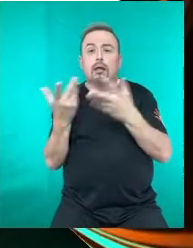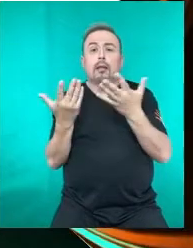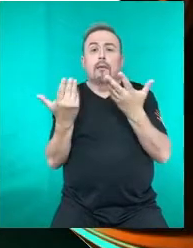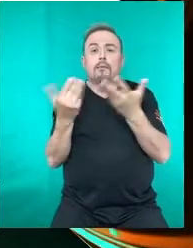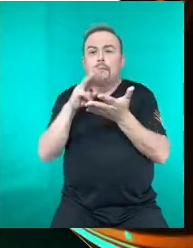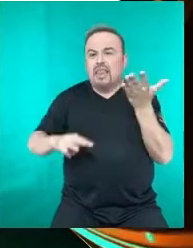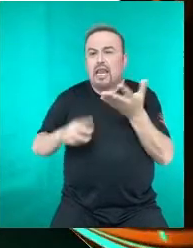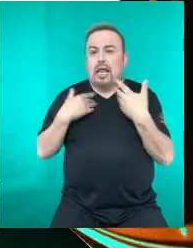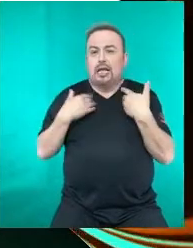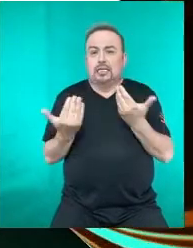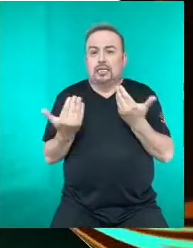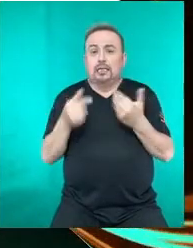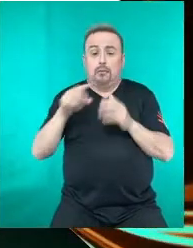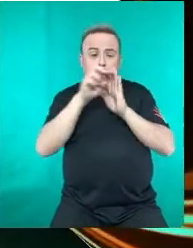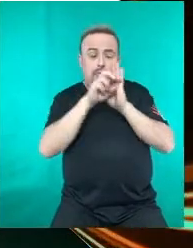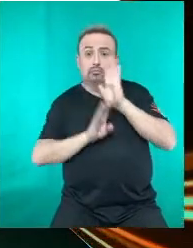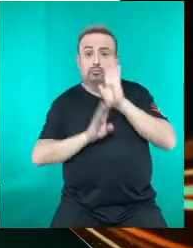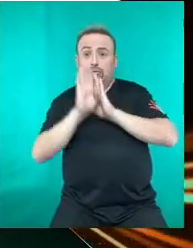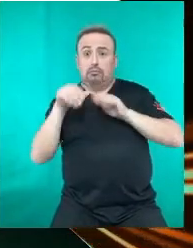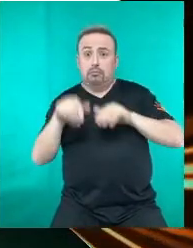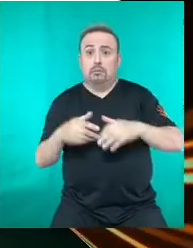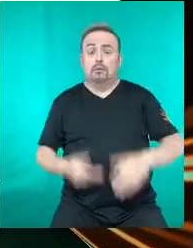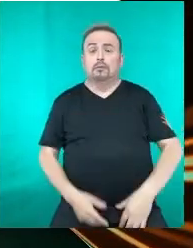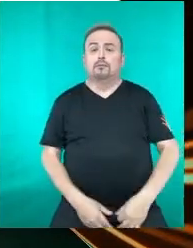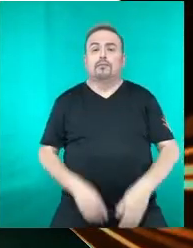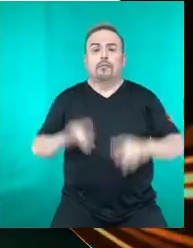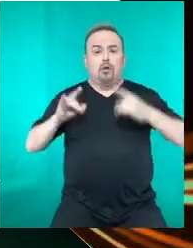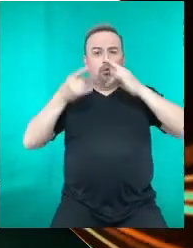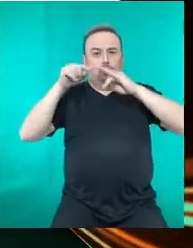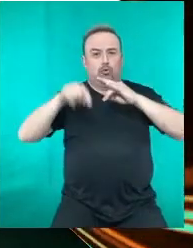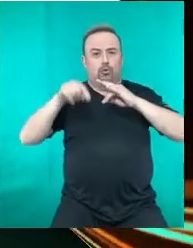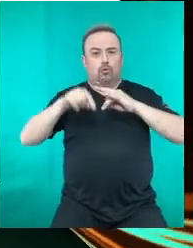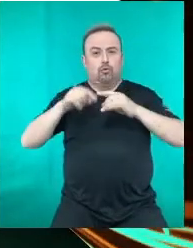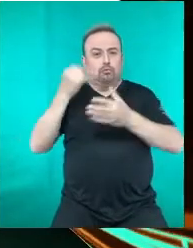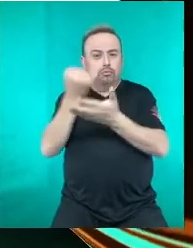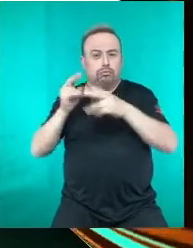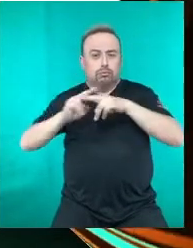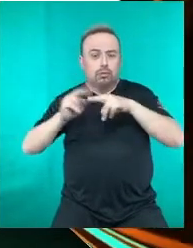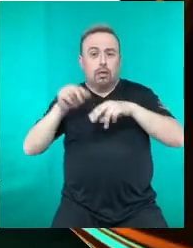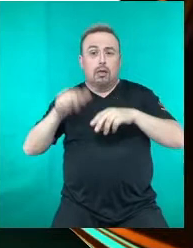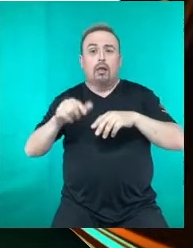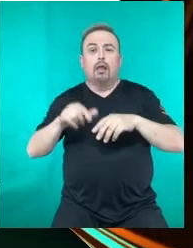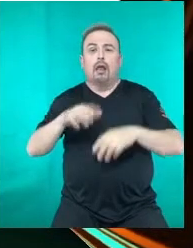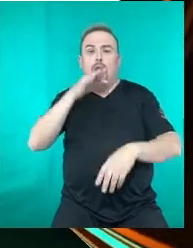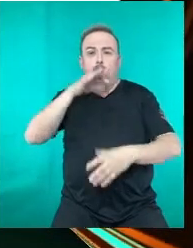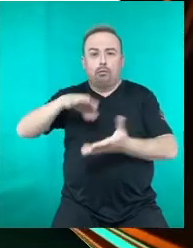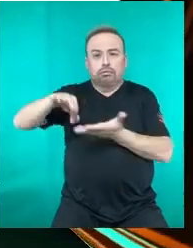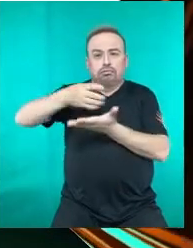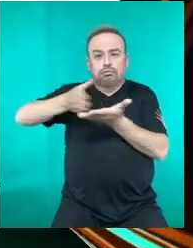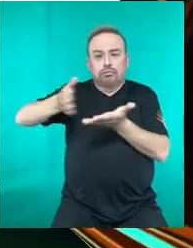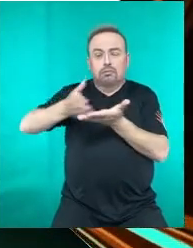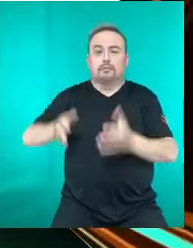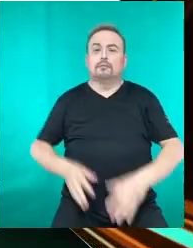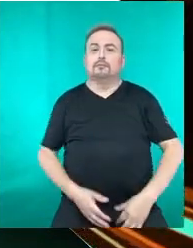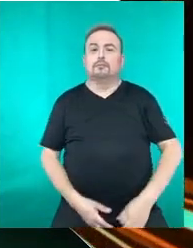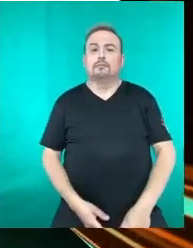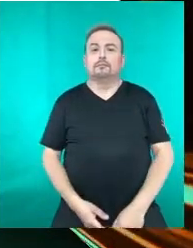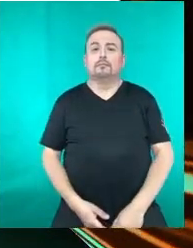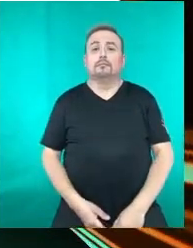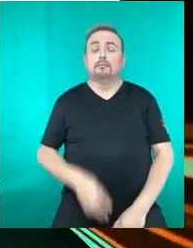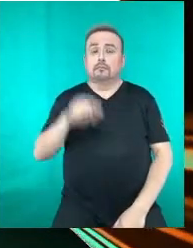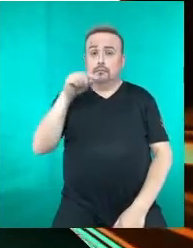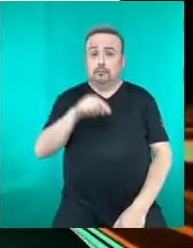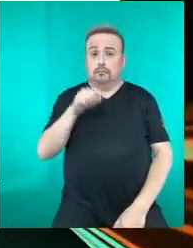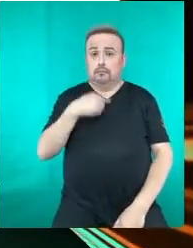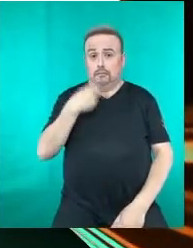que se involucran en la construcción, en el diseño y construcción de una planta desaladora. Acá